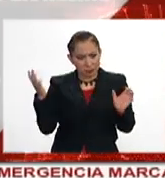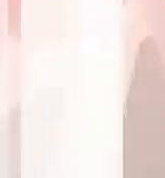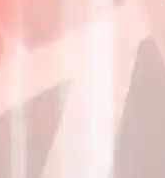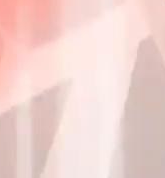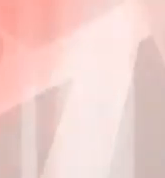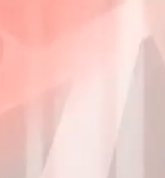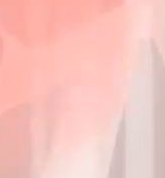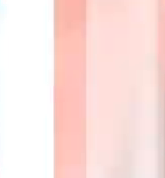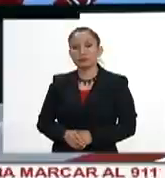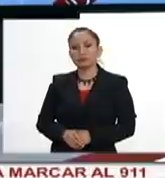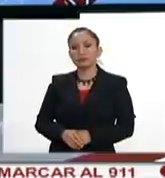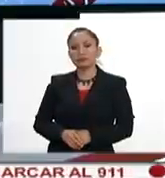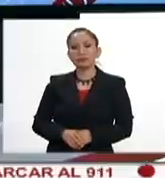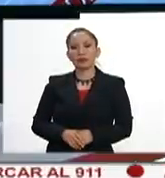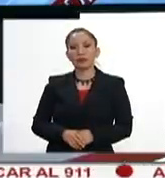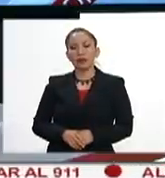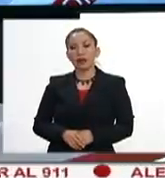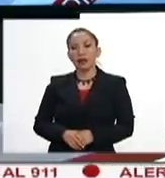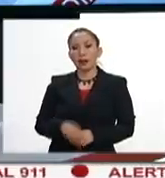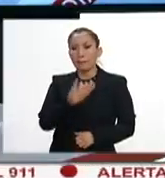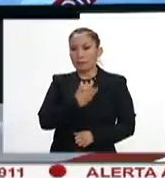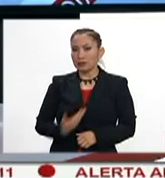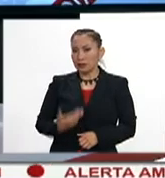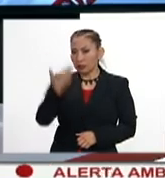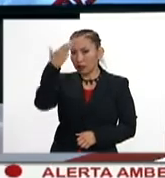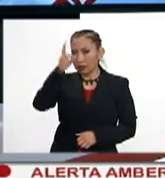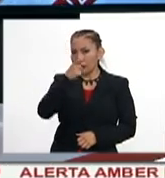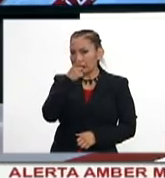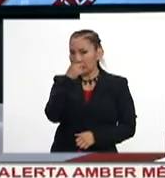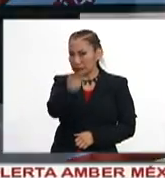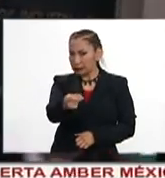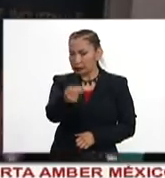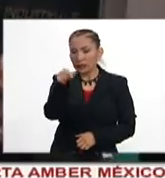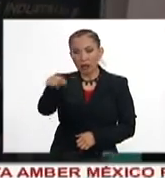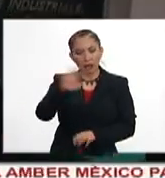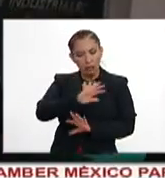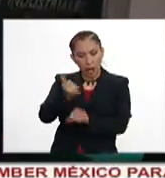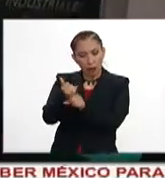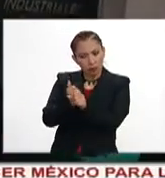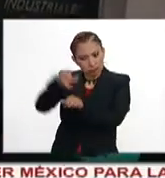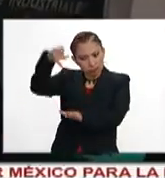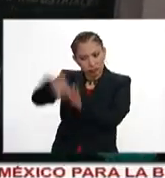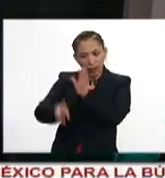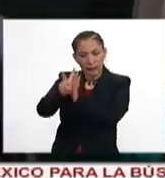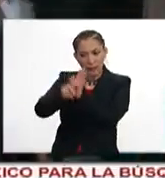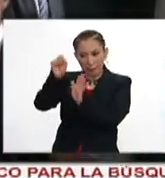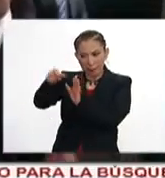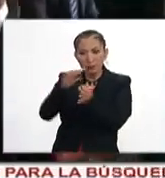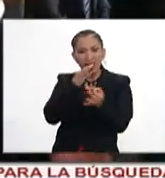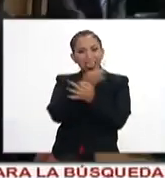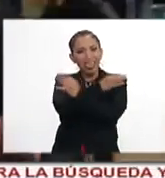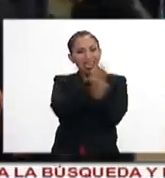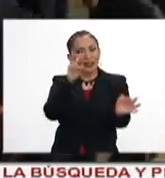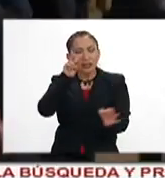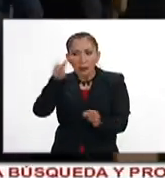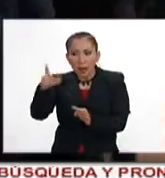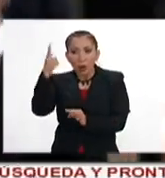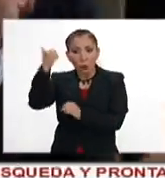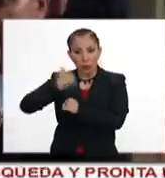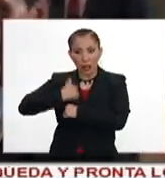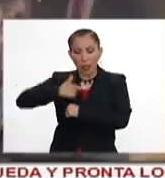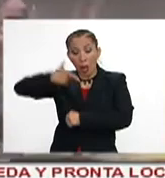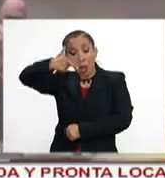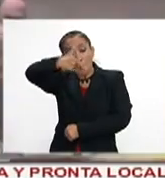ejército. El presidente Enrique Peña Nieto afirmó que se investigará a fondo el video que se dio a conocer donde se observa a un